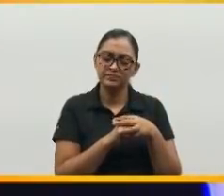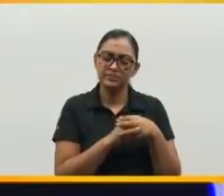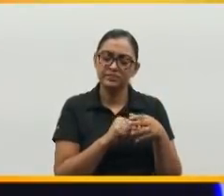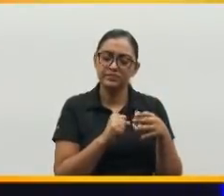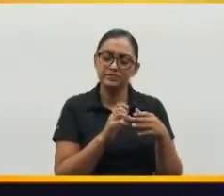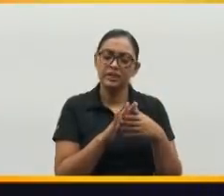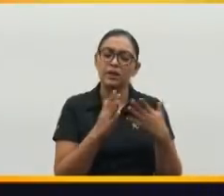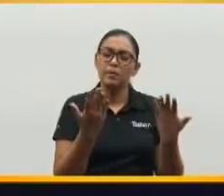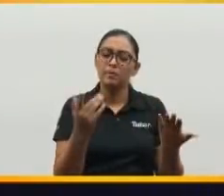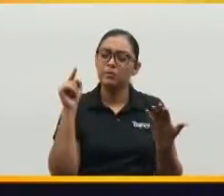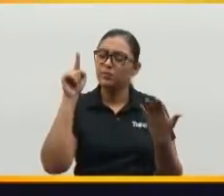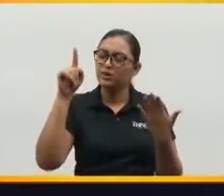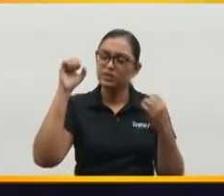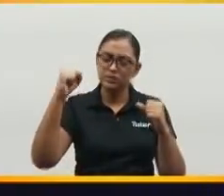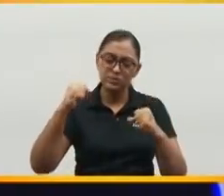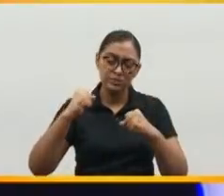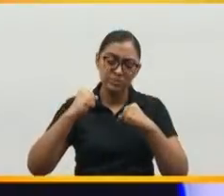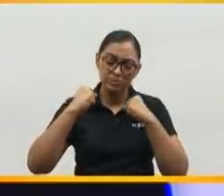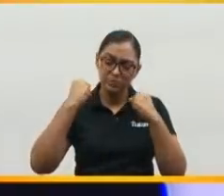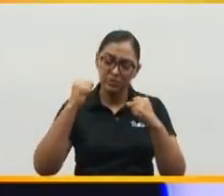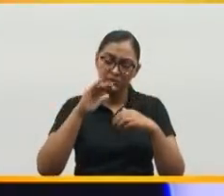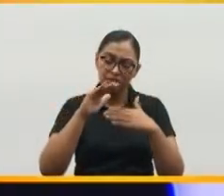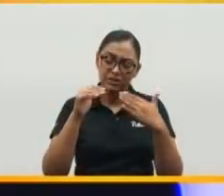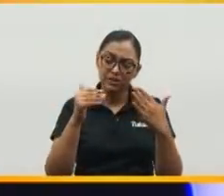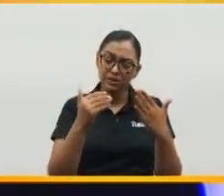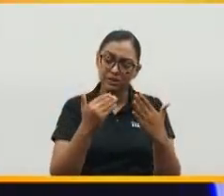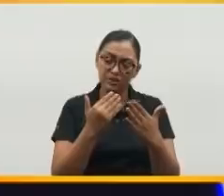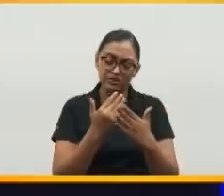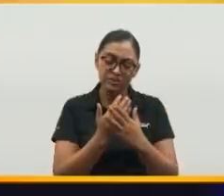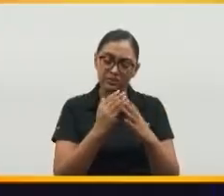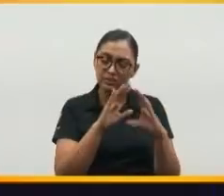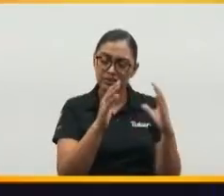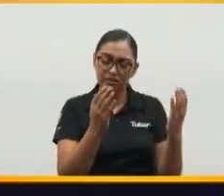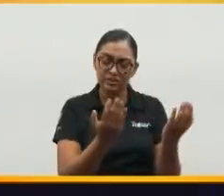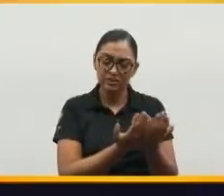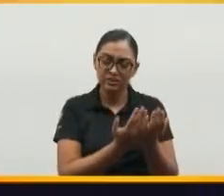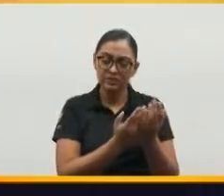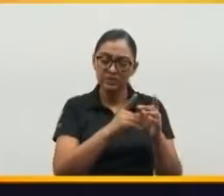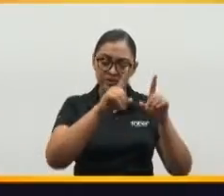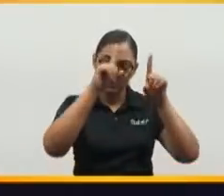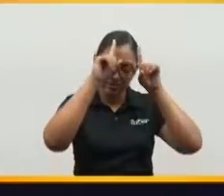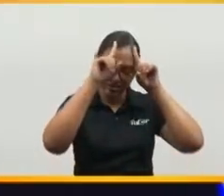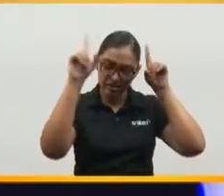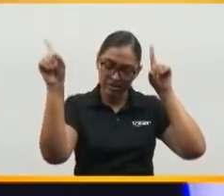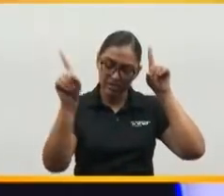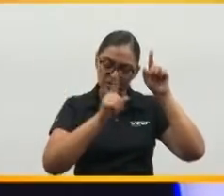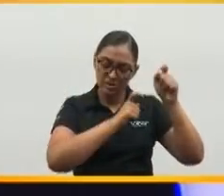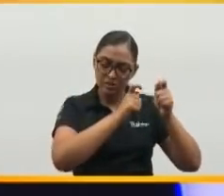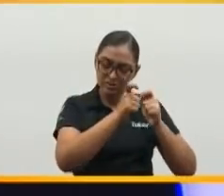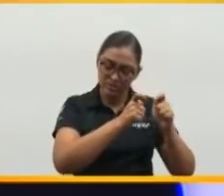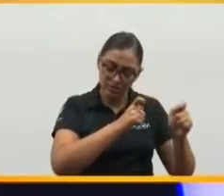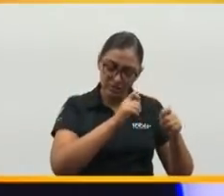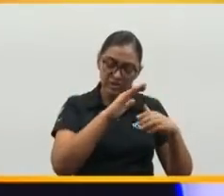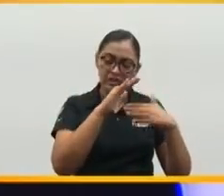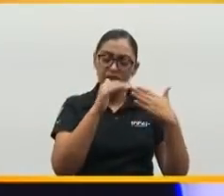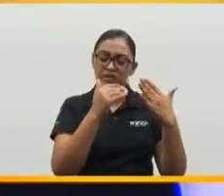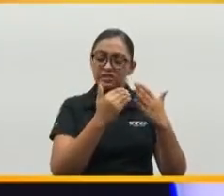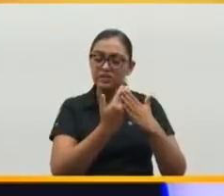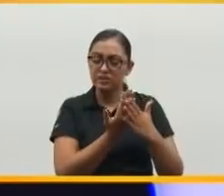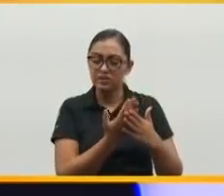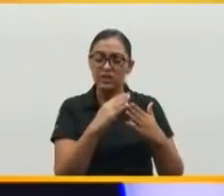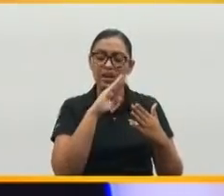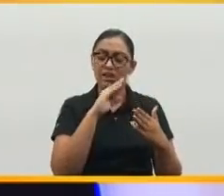que tú tienes poder sobre la naturaleza, sobre los demonios, sobre la enfermedad y sobre la